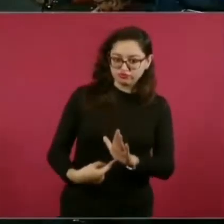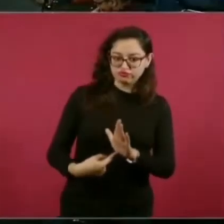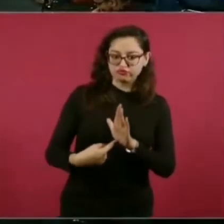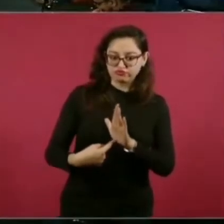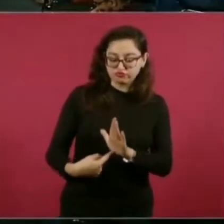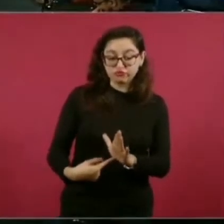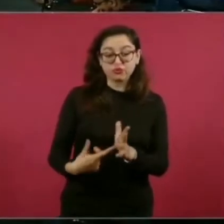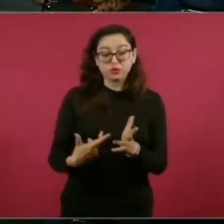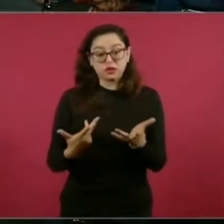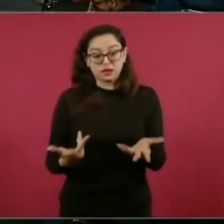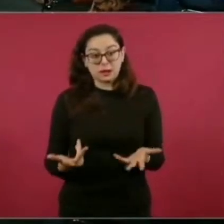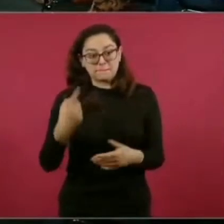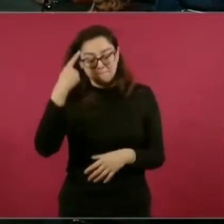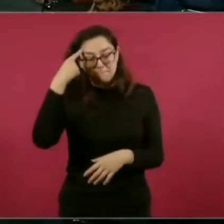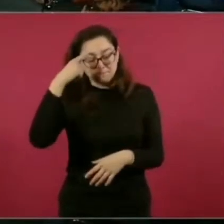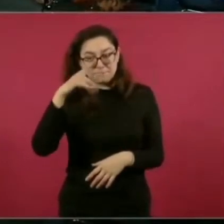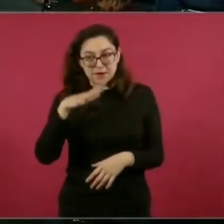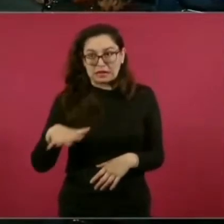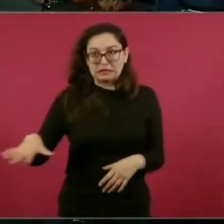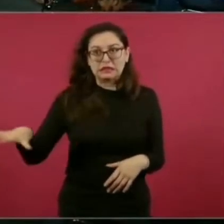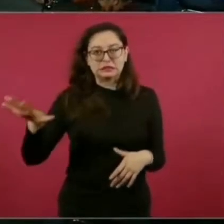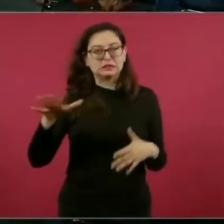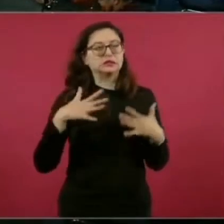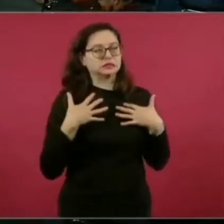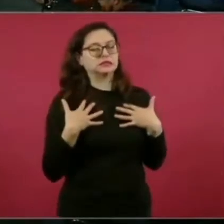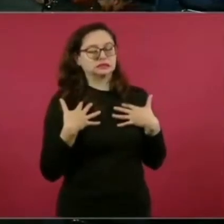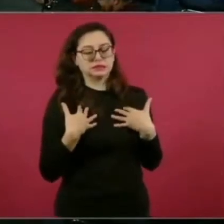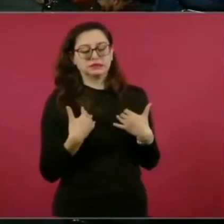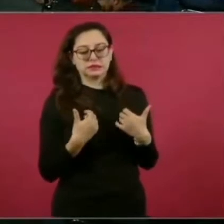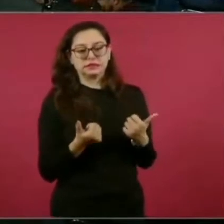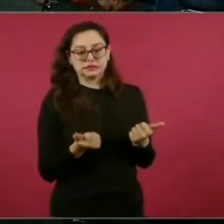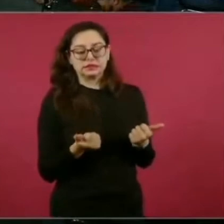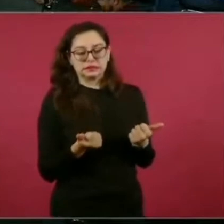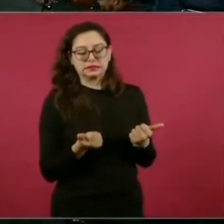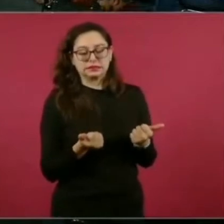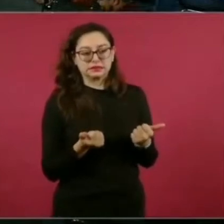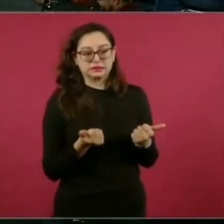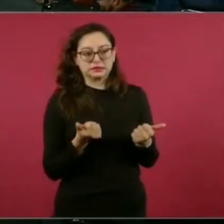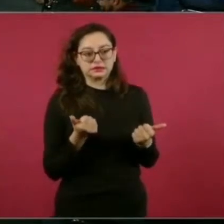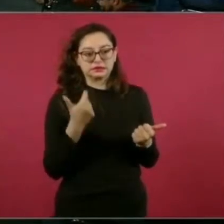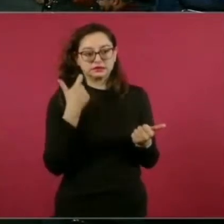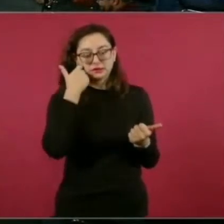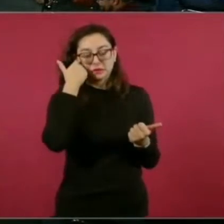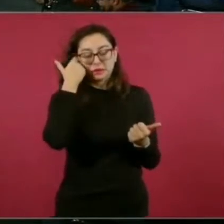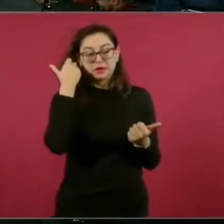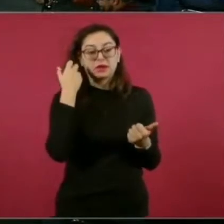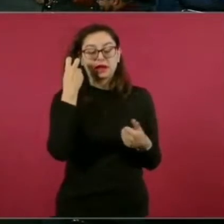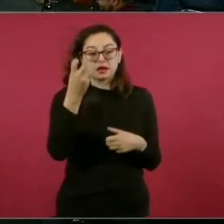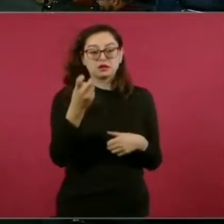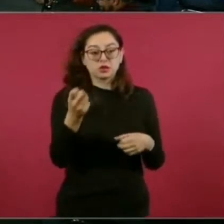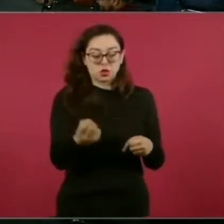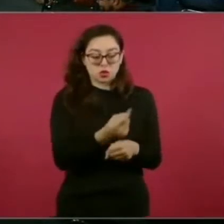para que se vaya internalizando y nos da oportunidad para seguir